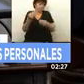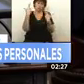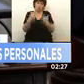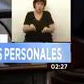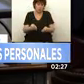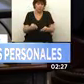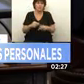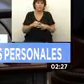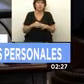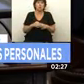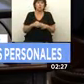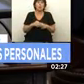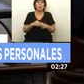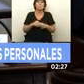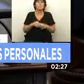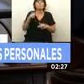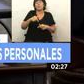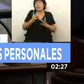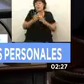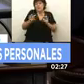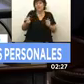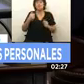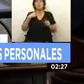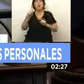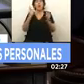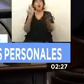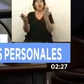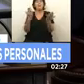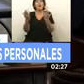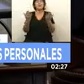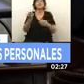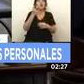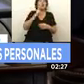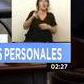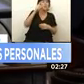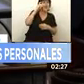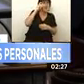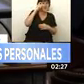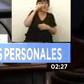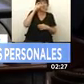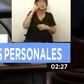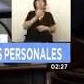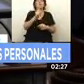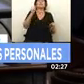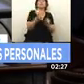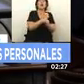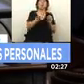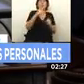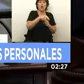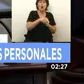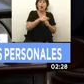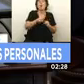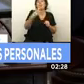que he escuchado para finalizar algunas comparaciones con respecto a que en el 2010 no se aprobó el presupuesto para el